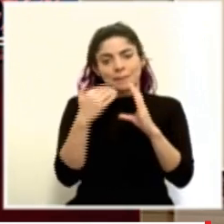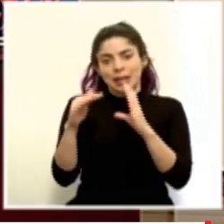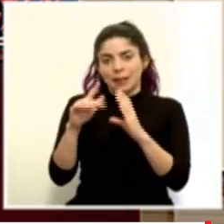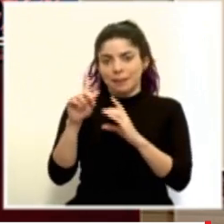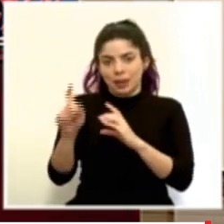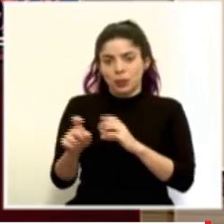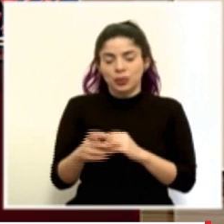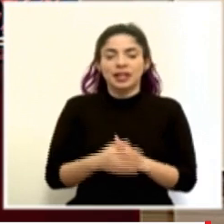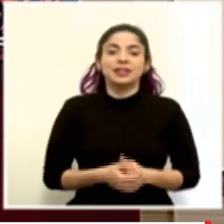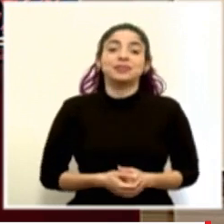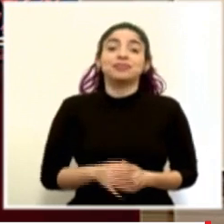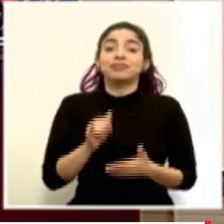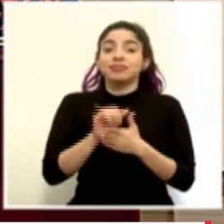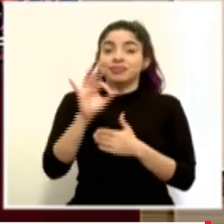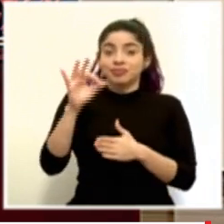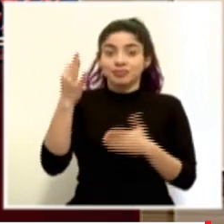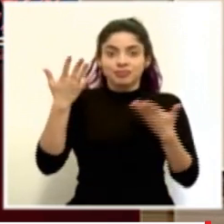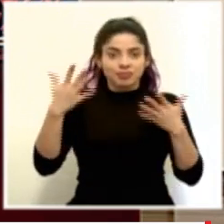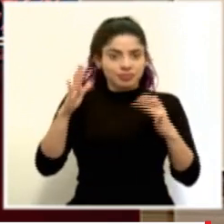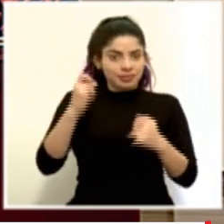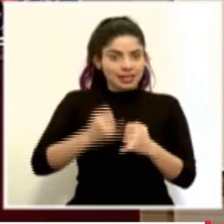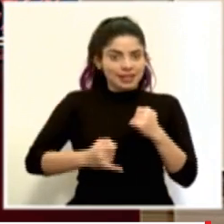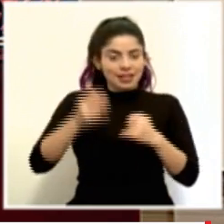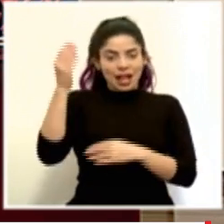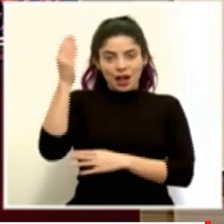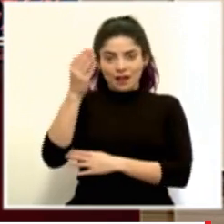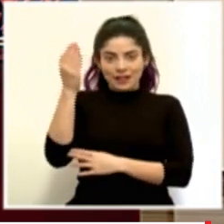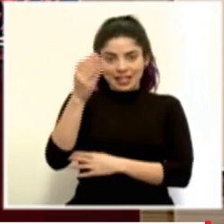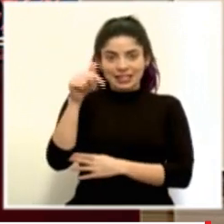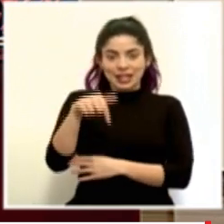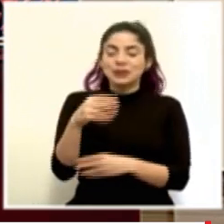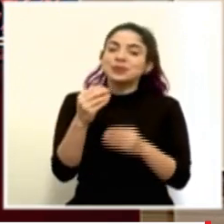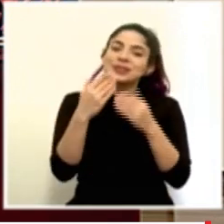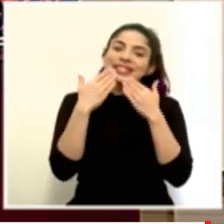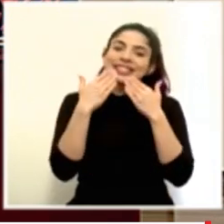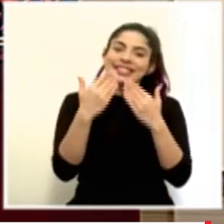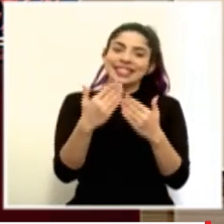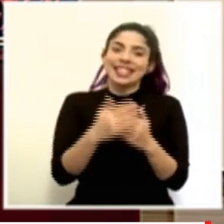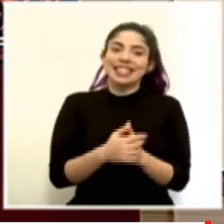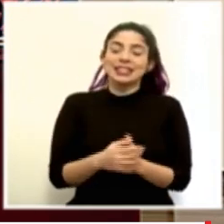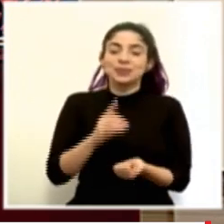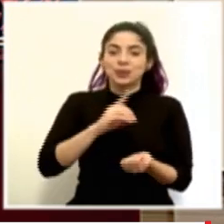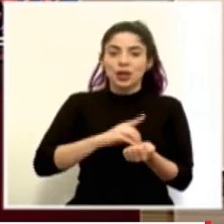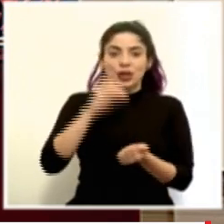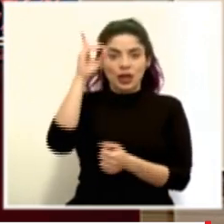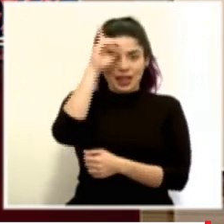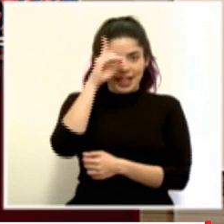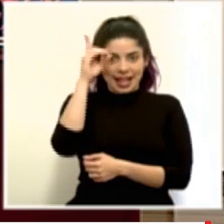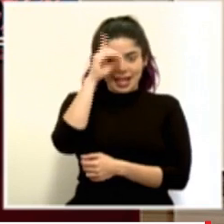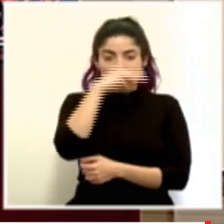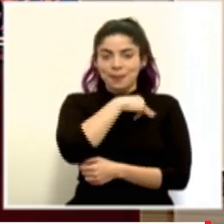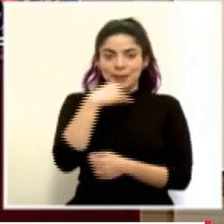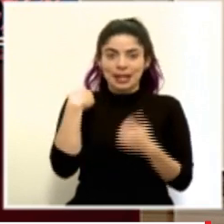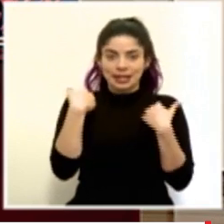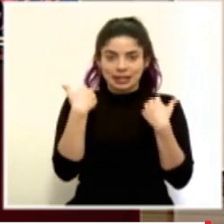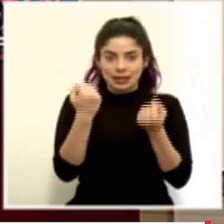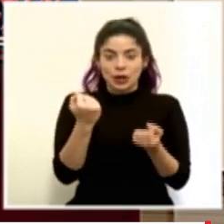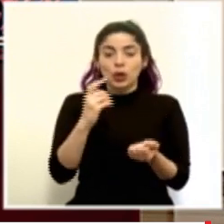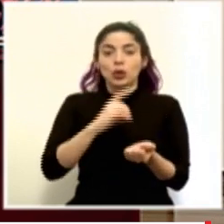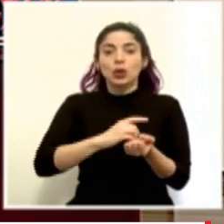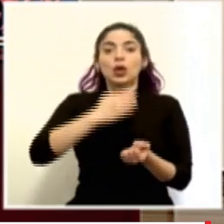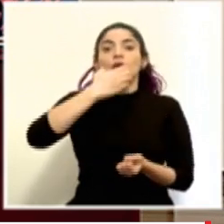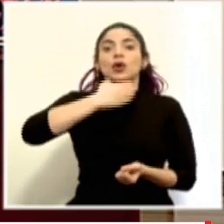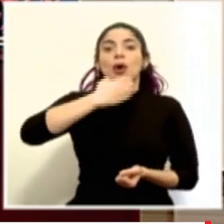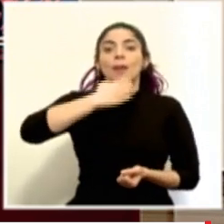sus consultas. De esta manera estamos finalizando esta conferencia de prensa. Muchísimas gracias al doctor Daniel Salas, ministro de Salud, doctor